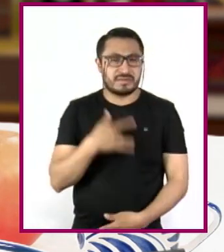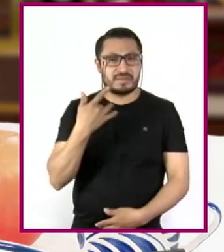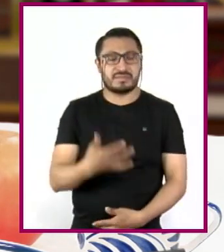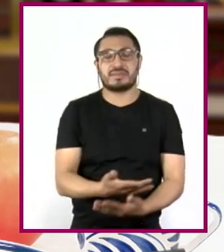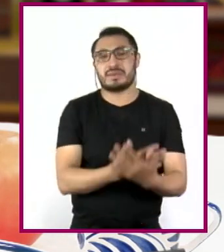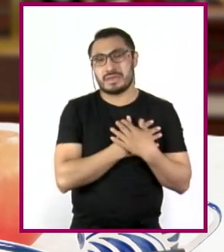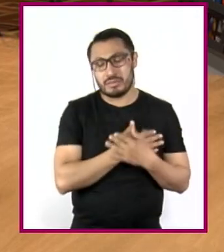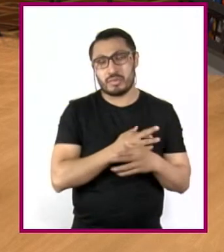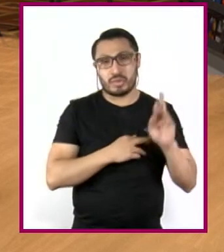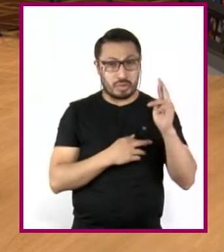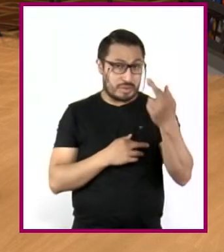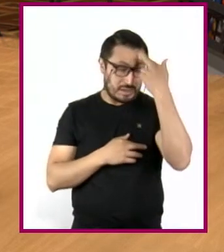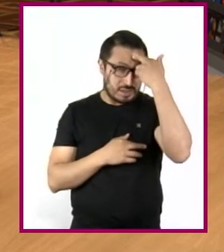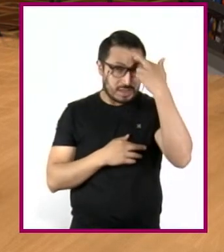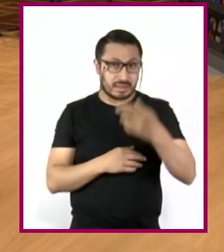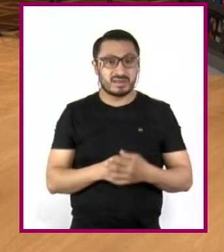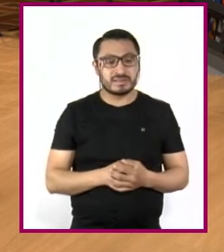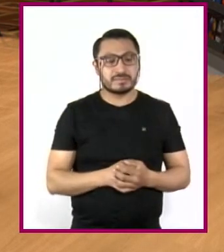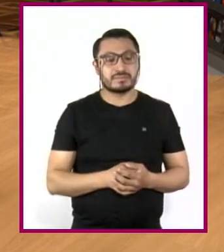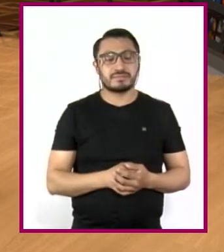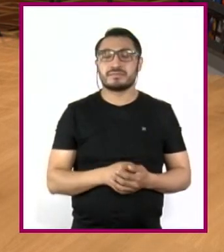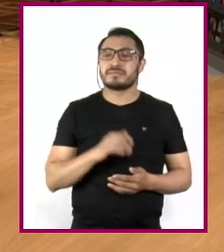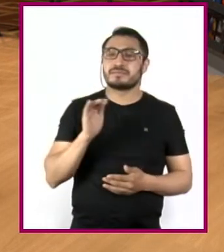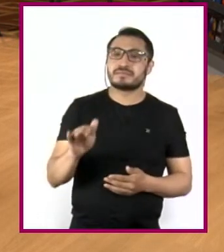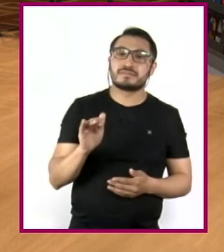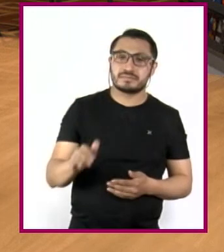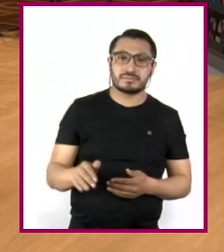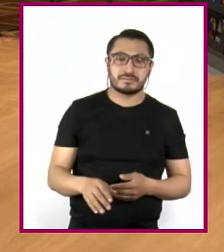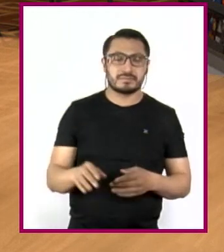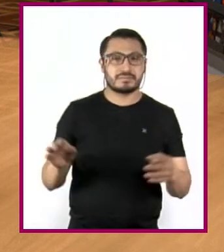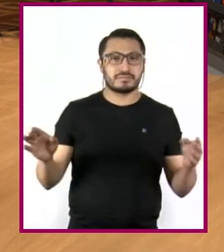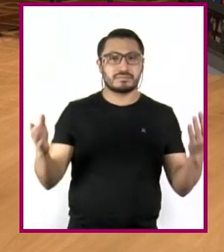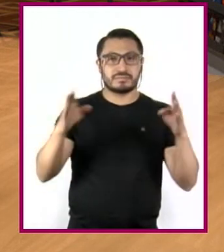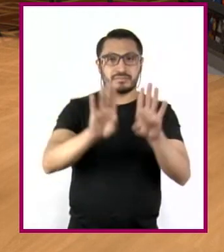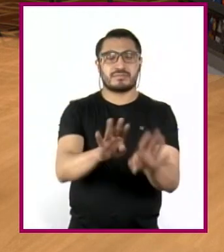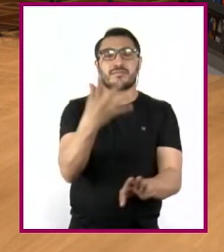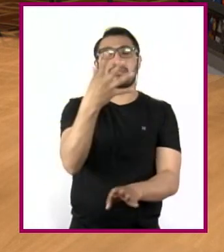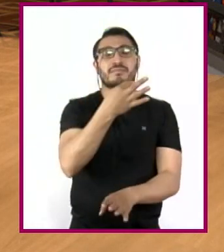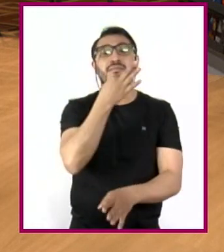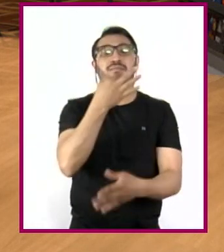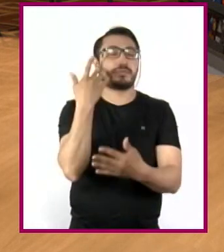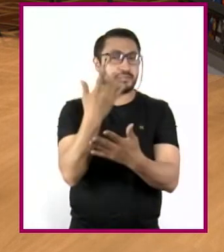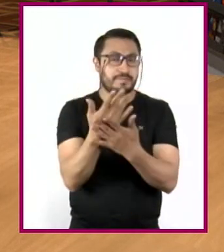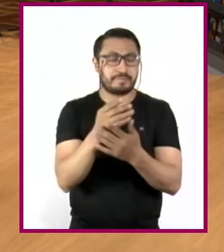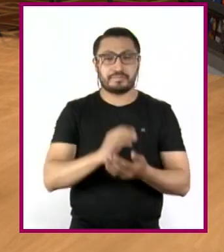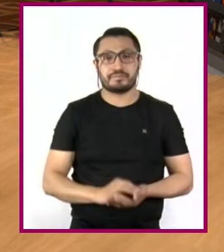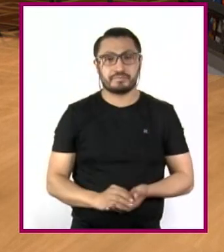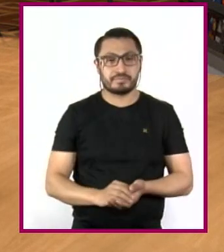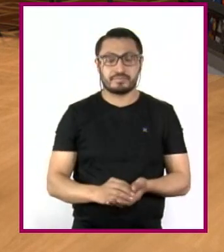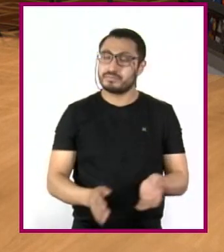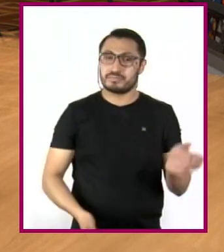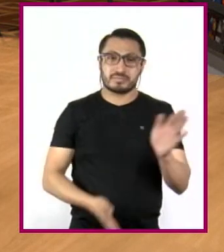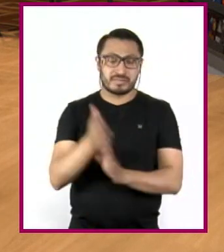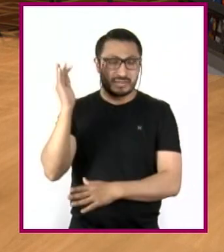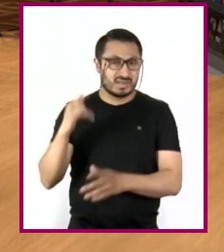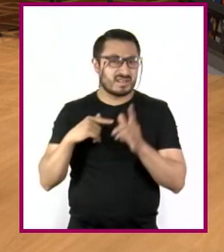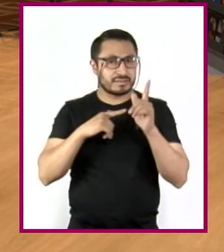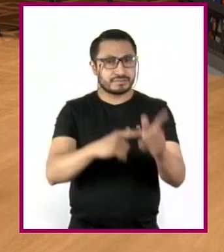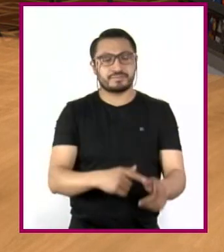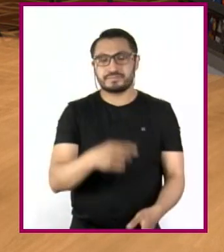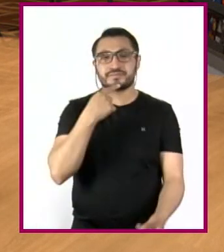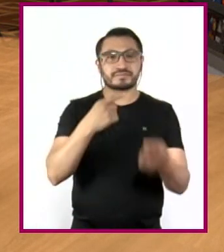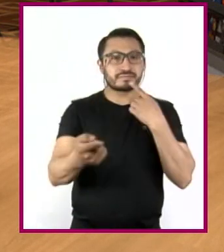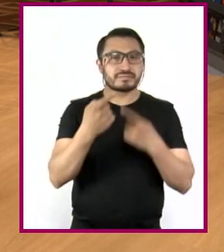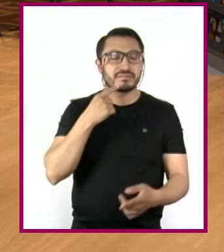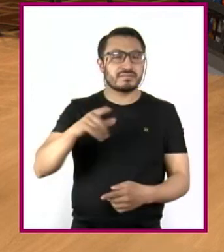amor y recuerda. ¡Jóvenes! ¡Cerramos en 5 minutos! Oh, pues vámonos. Le damos continuidad a esta